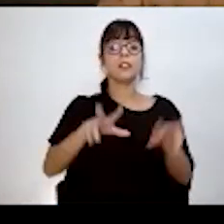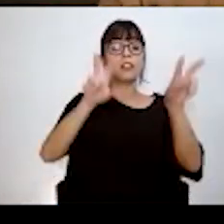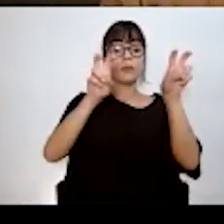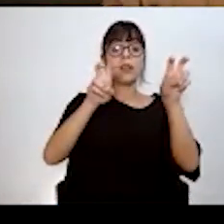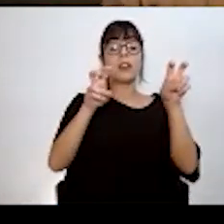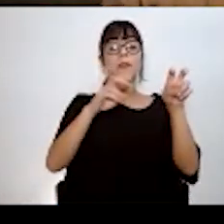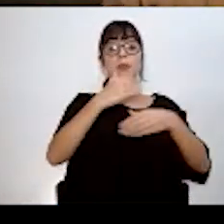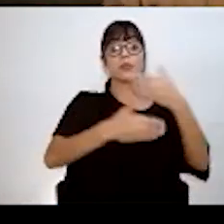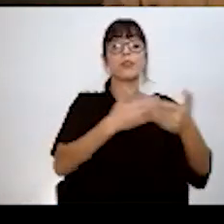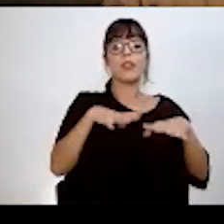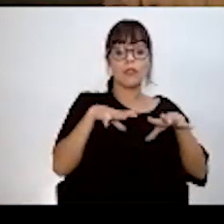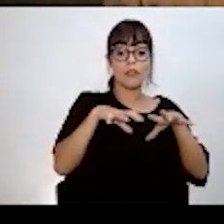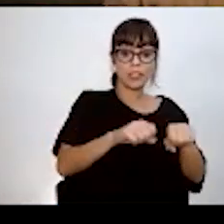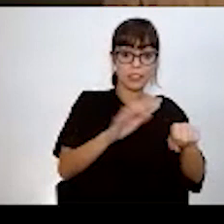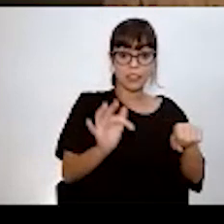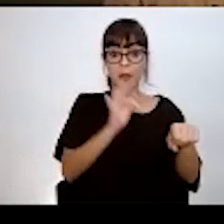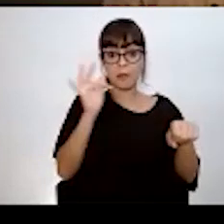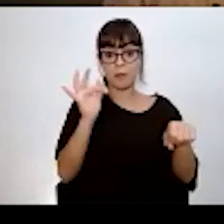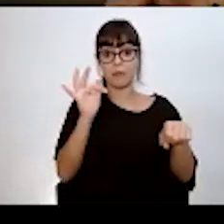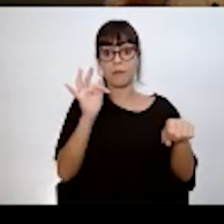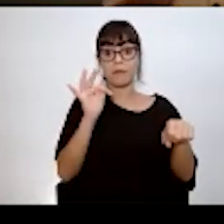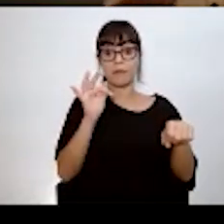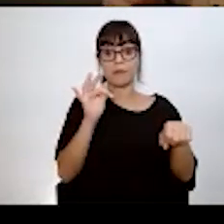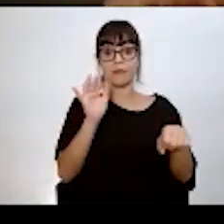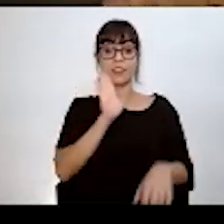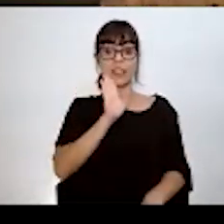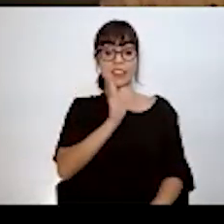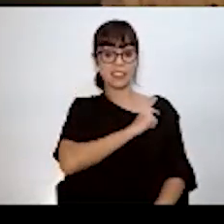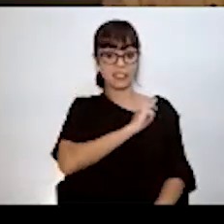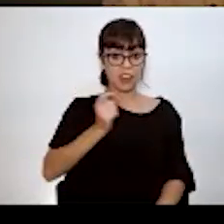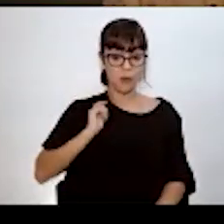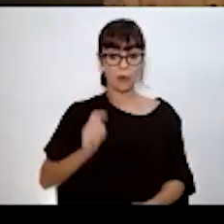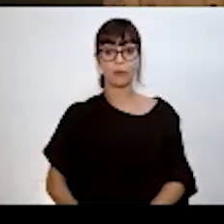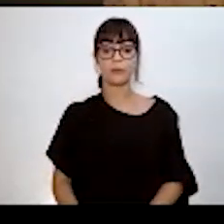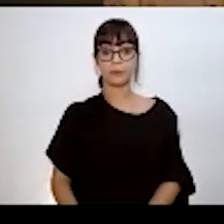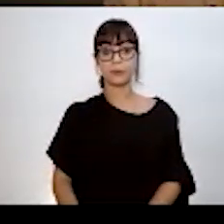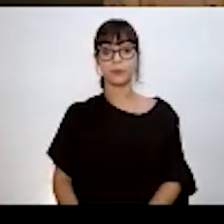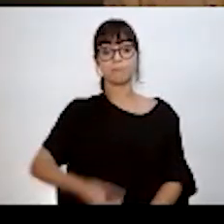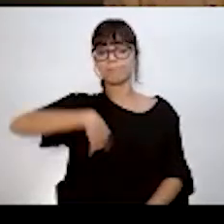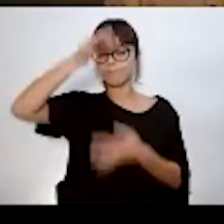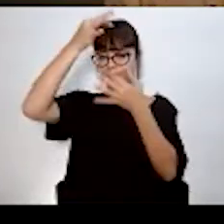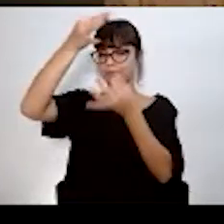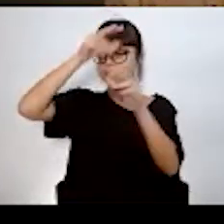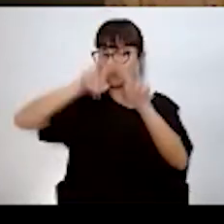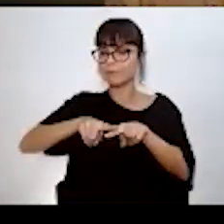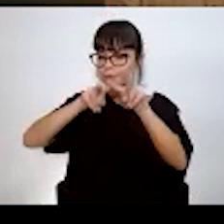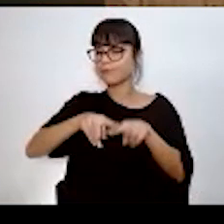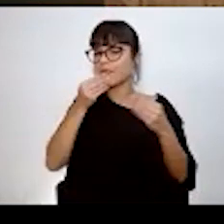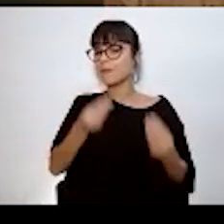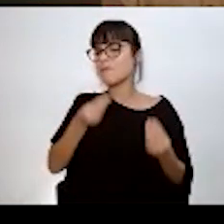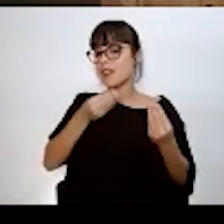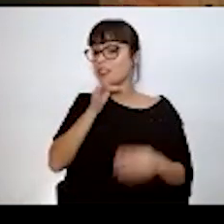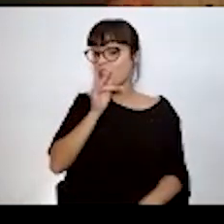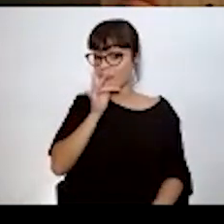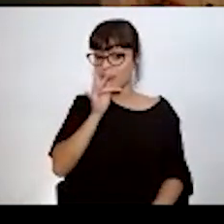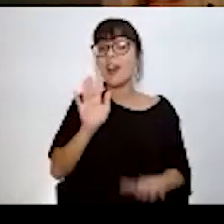racias esclavistas y demás, ¿no? Nos falta todavía un poco precisar todo eso, pero sí que en